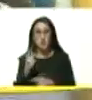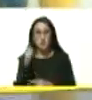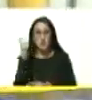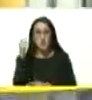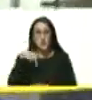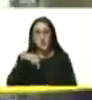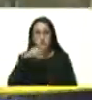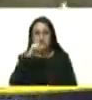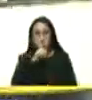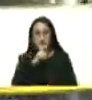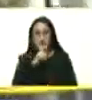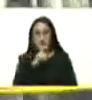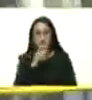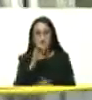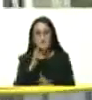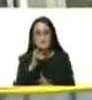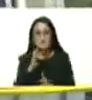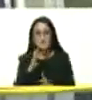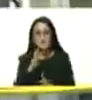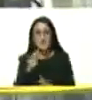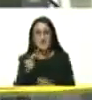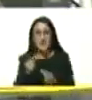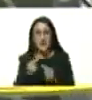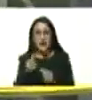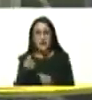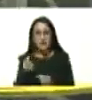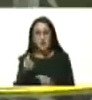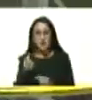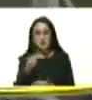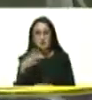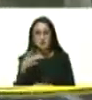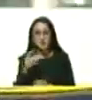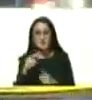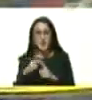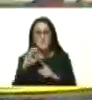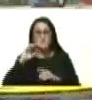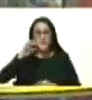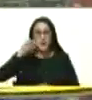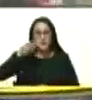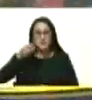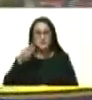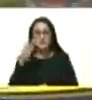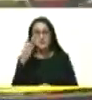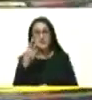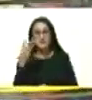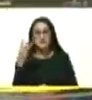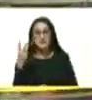año, entre cereales de arroz, los dos ciclos, y el maíz hemos alcanzado